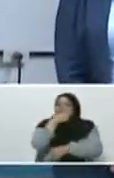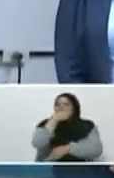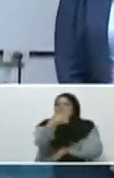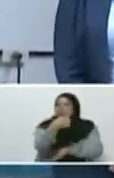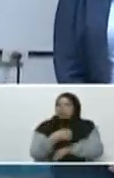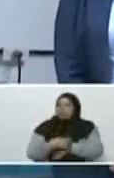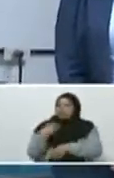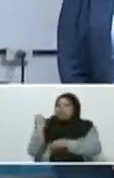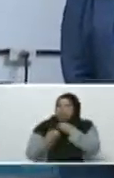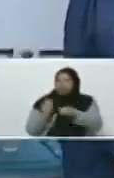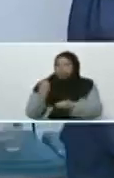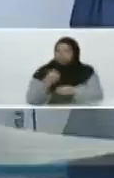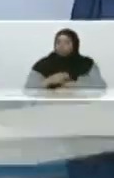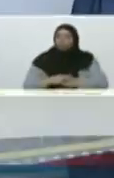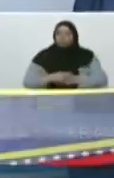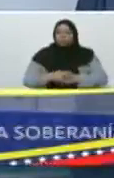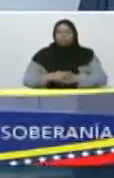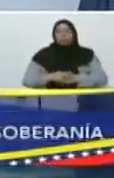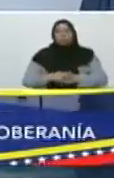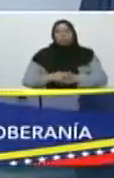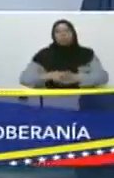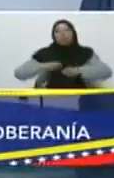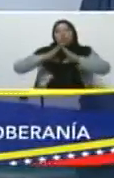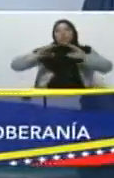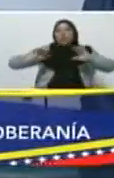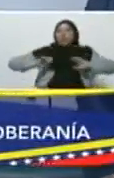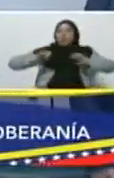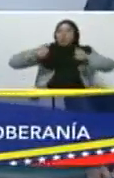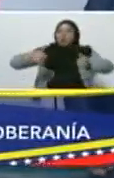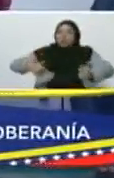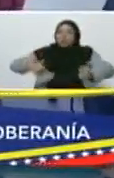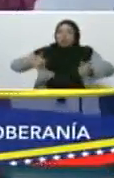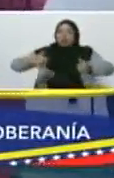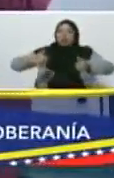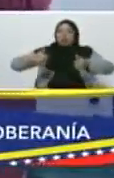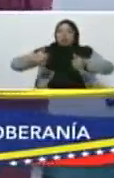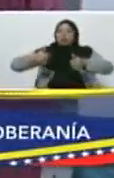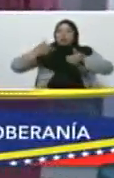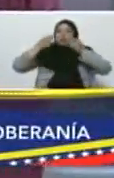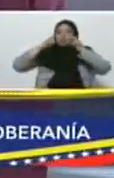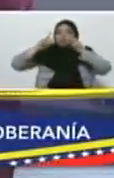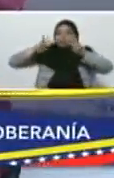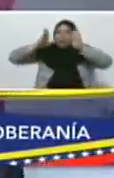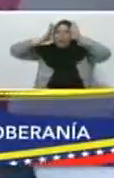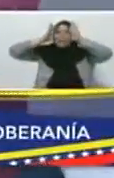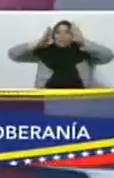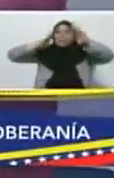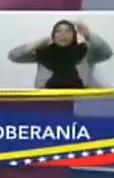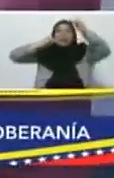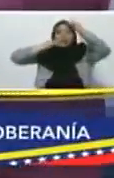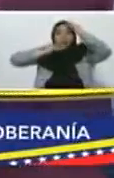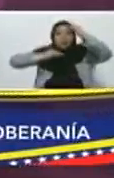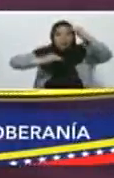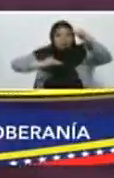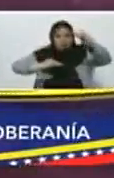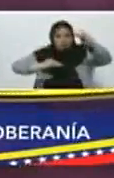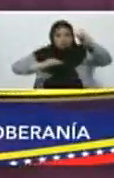hacemos. Correcto. ¿Para dónde vamos? Todo comenzamos con células. Para acá. Atención, comienza todo con